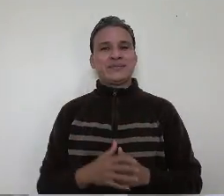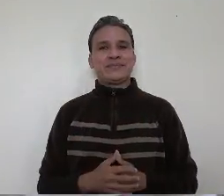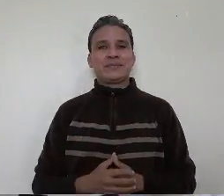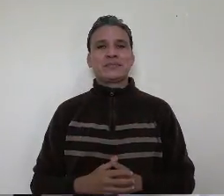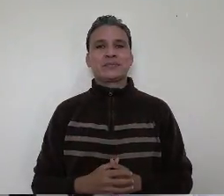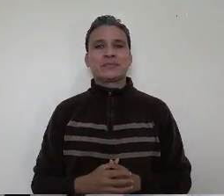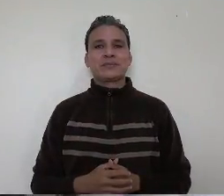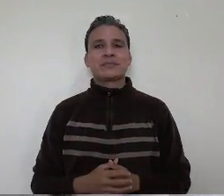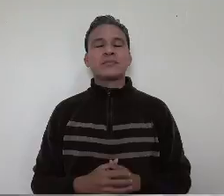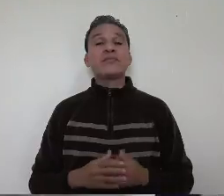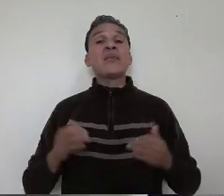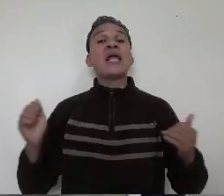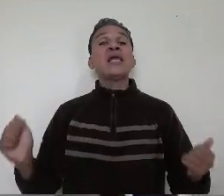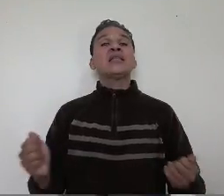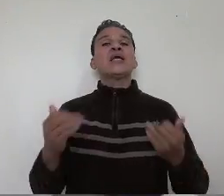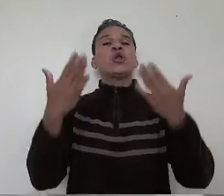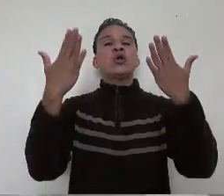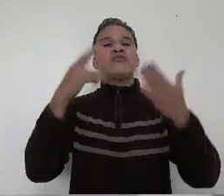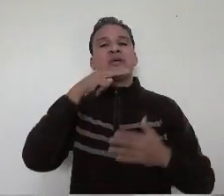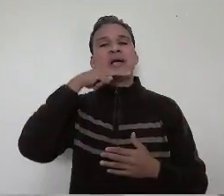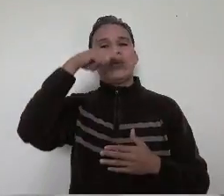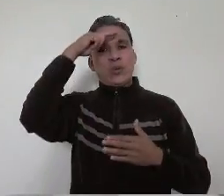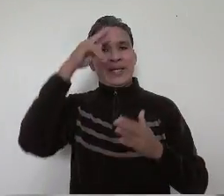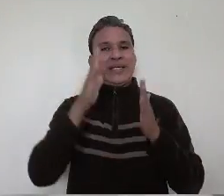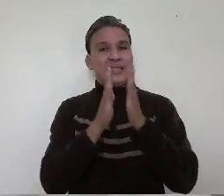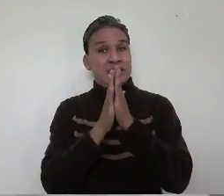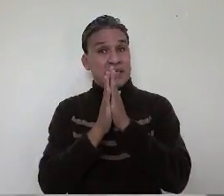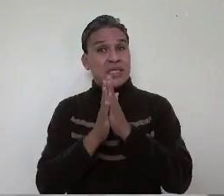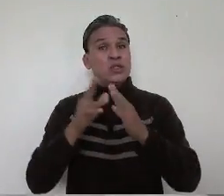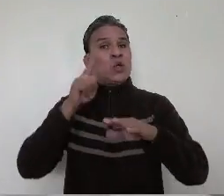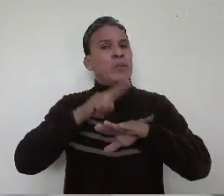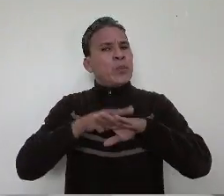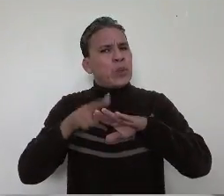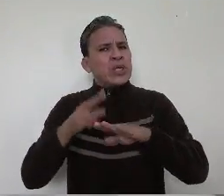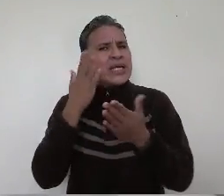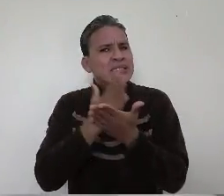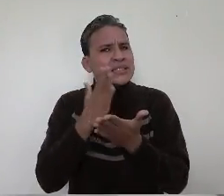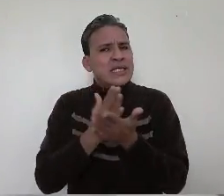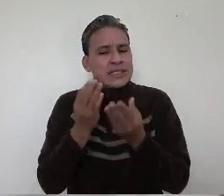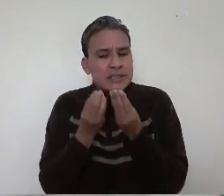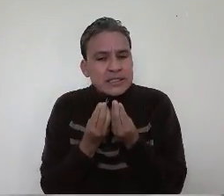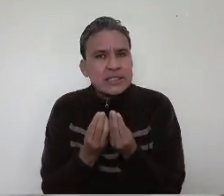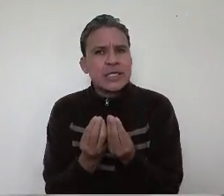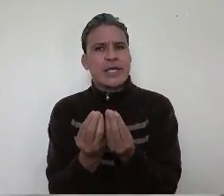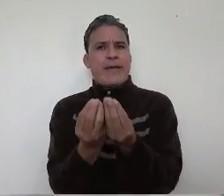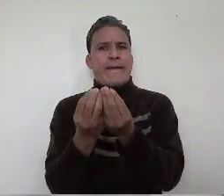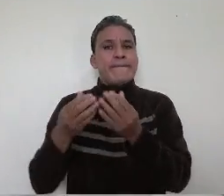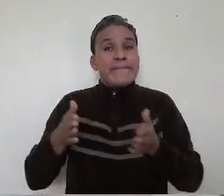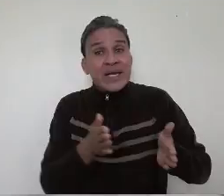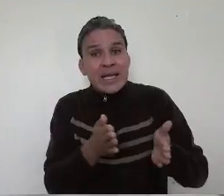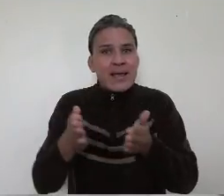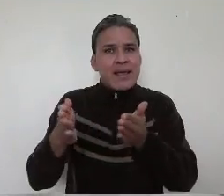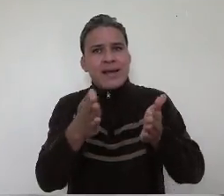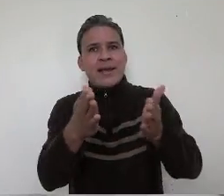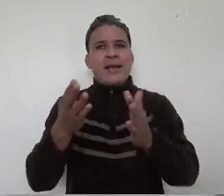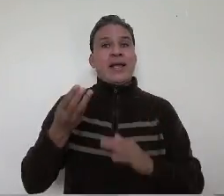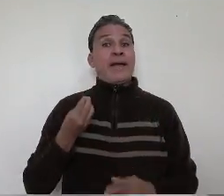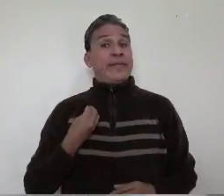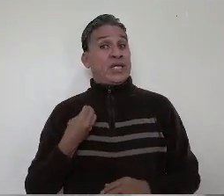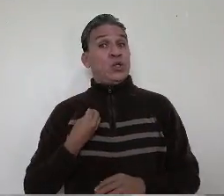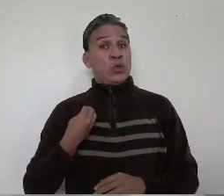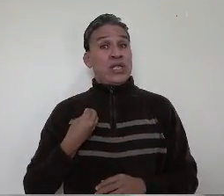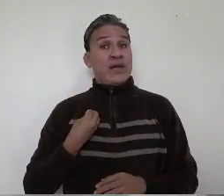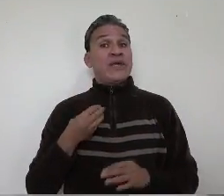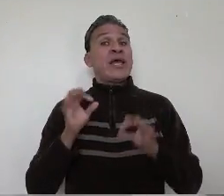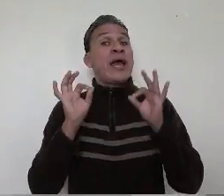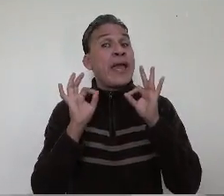Te glorificamos, Padre Santo, porque estás siempre con nosotros en el camino de la vida, sobre todo cuando Cristo, tu Hijo,